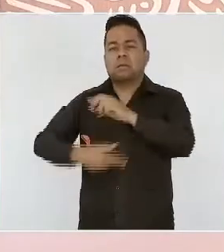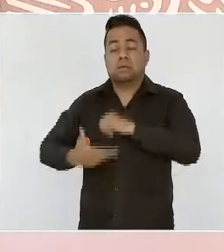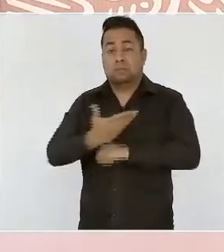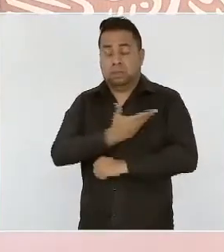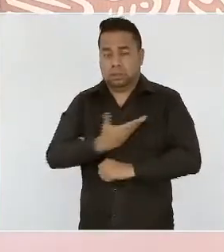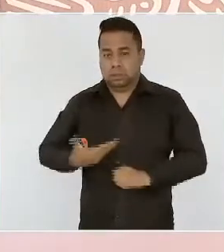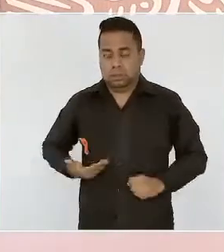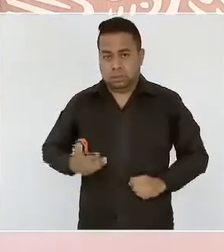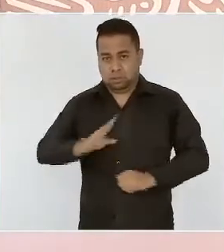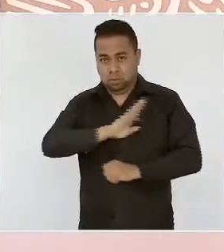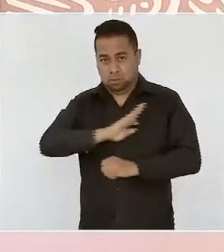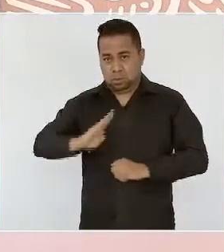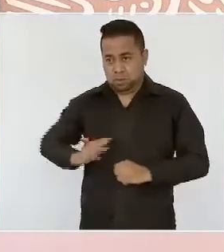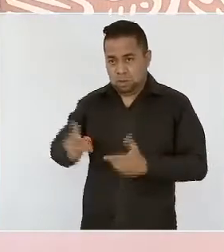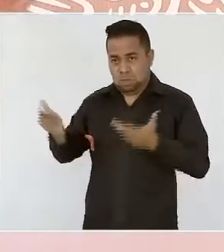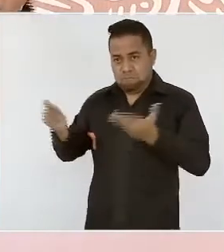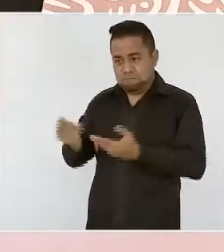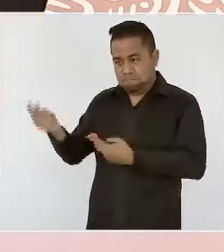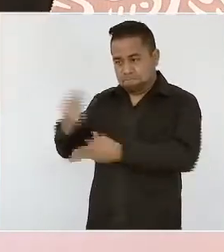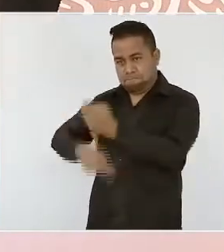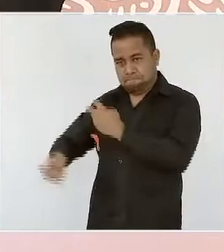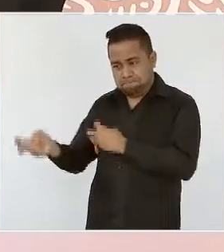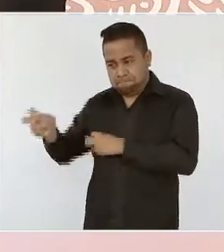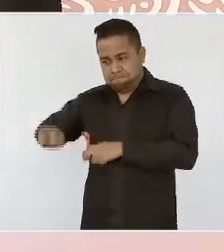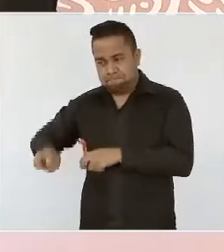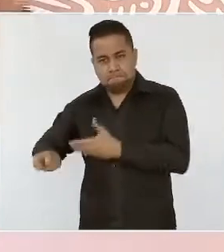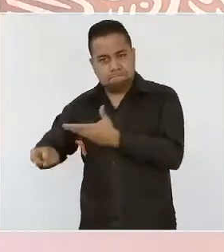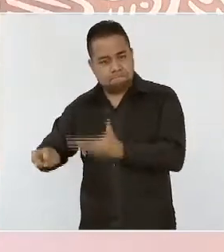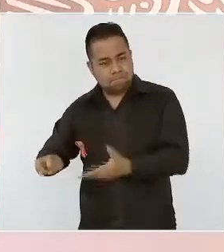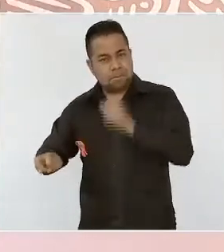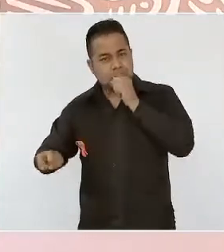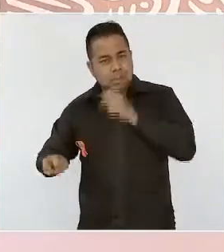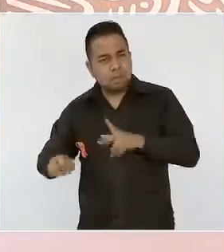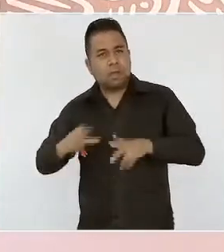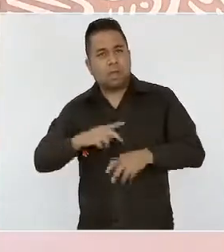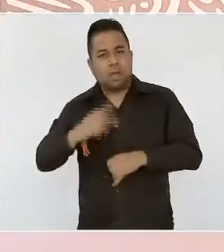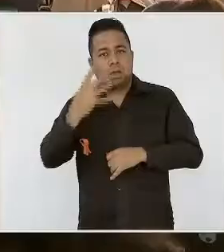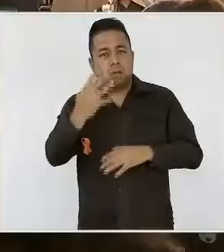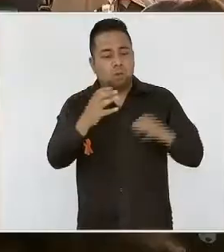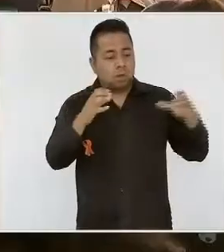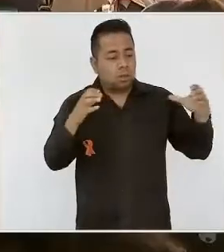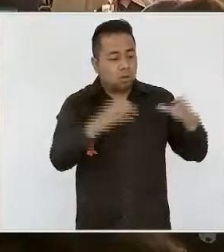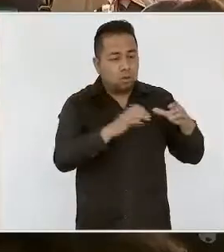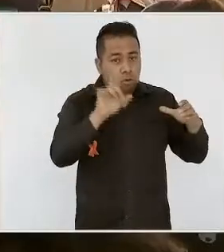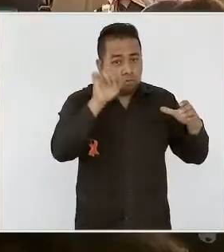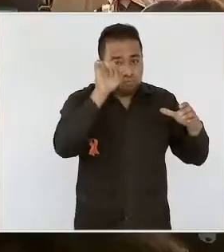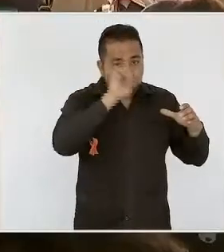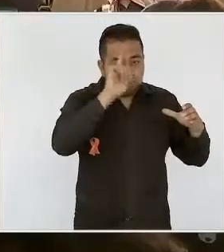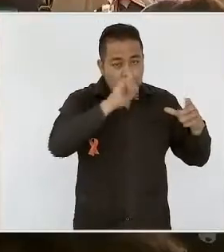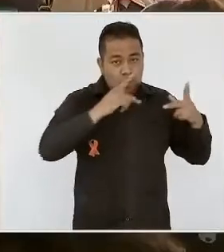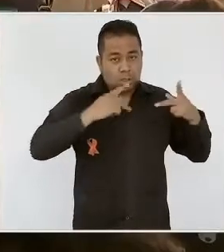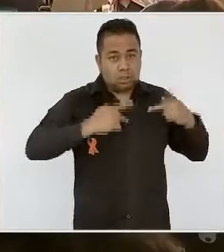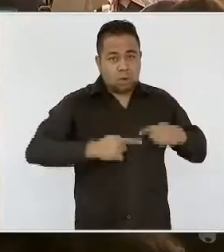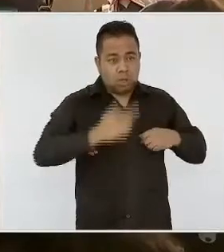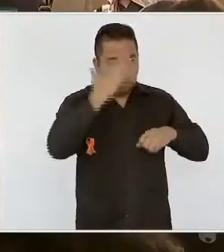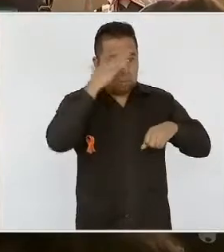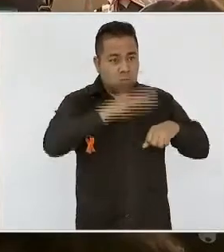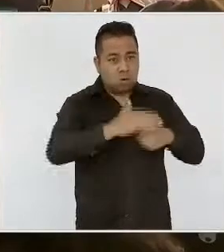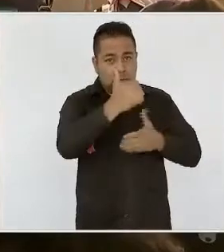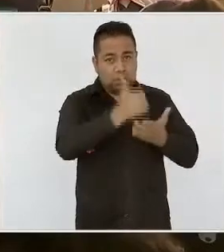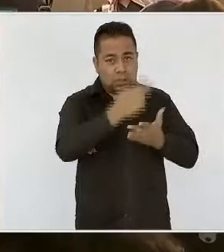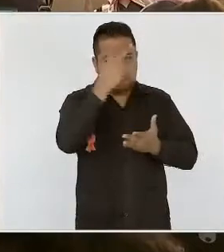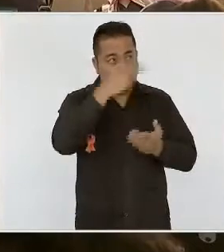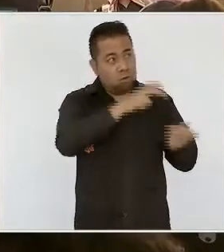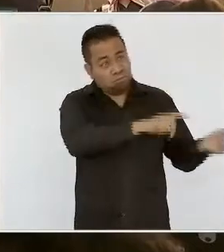municipal, estamos con nuestros 4 consejeros de la memoria que vienen desde la Ciudad de